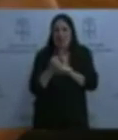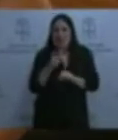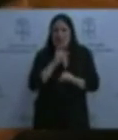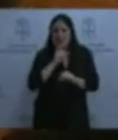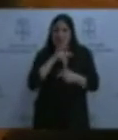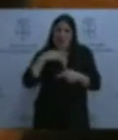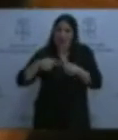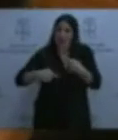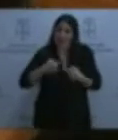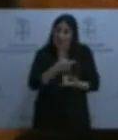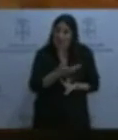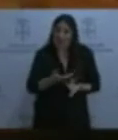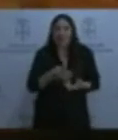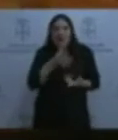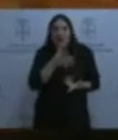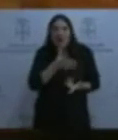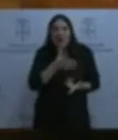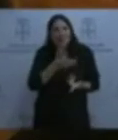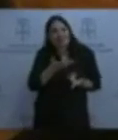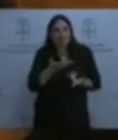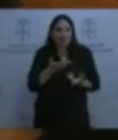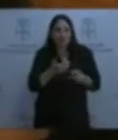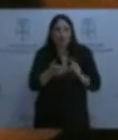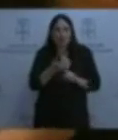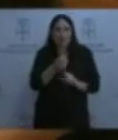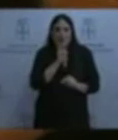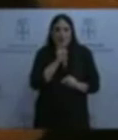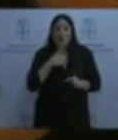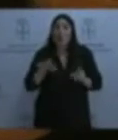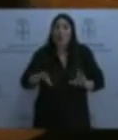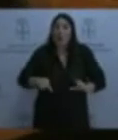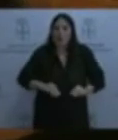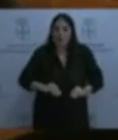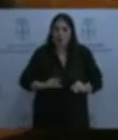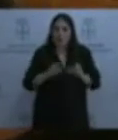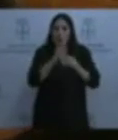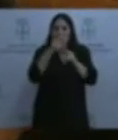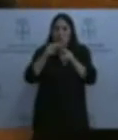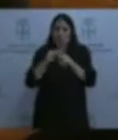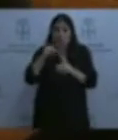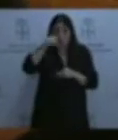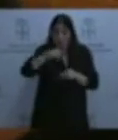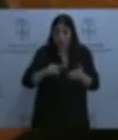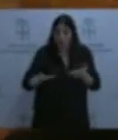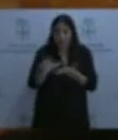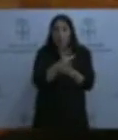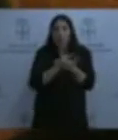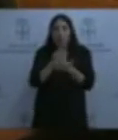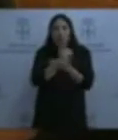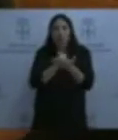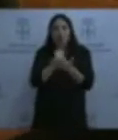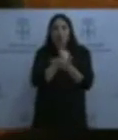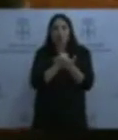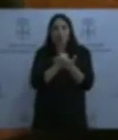pues, evidentemente, ya es difícil manejarse. Yo asumo que todos los grupos presentes en esta sala partimos